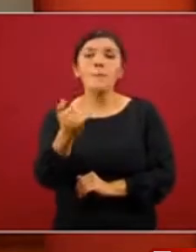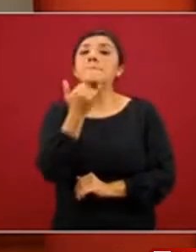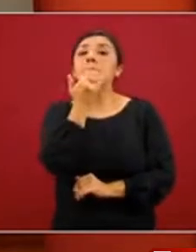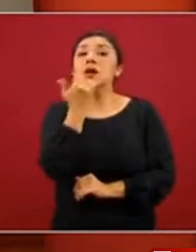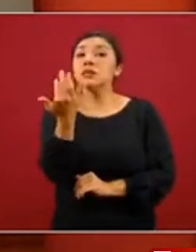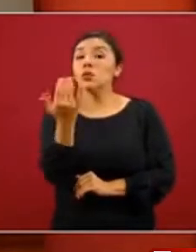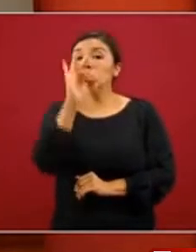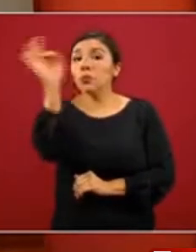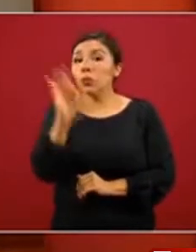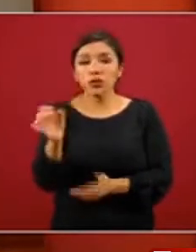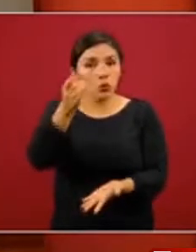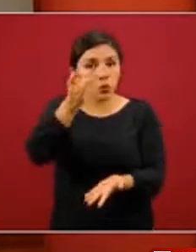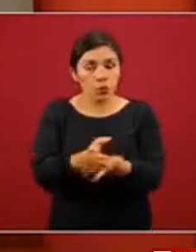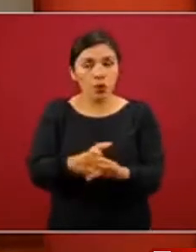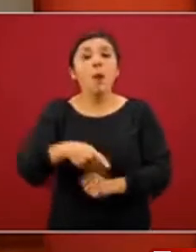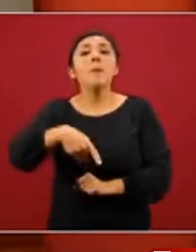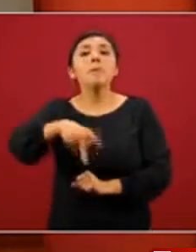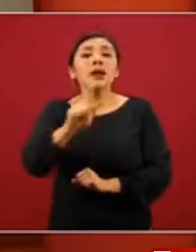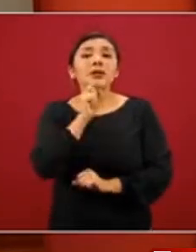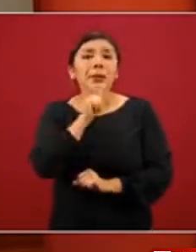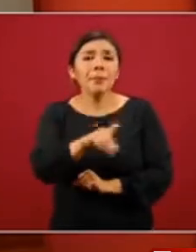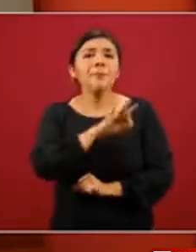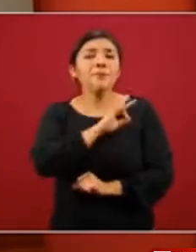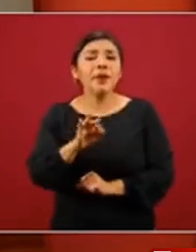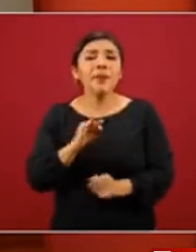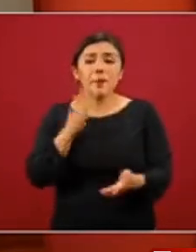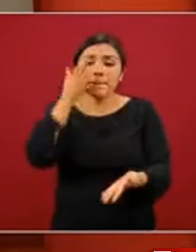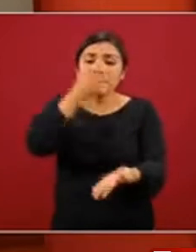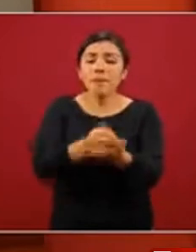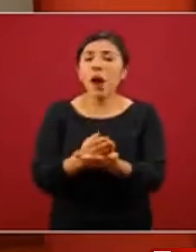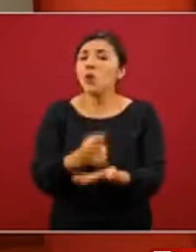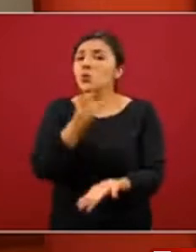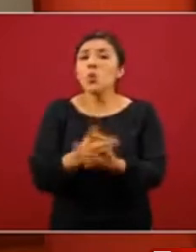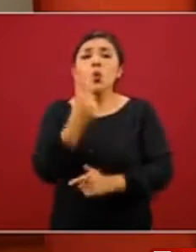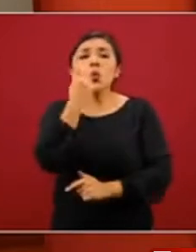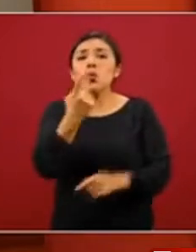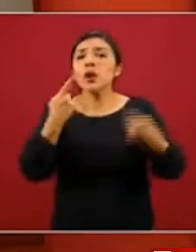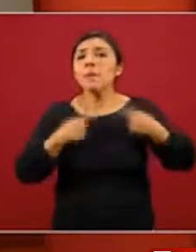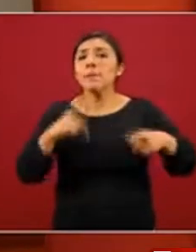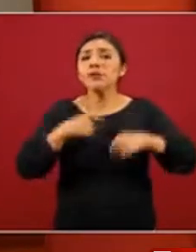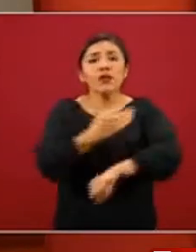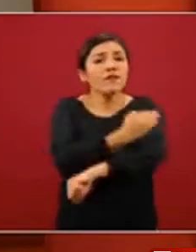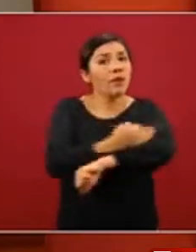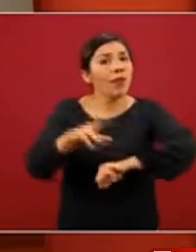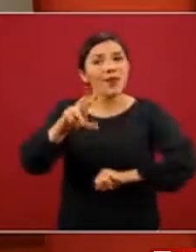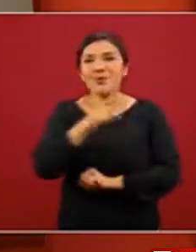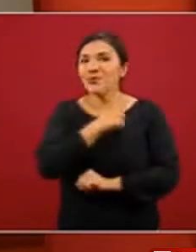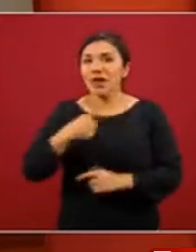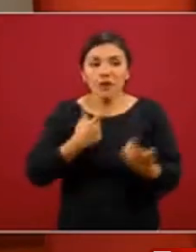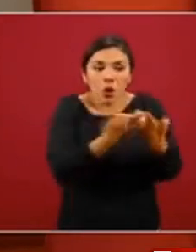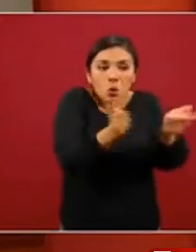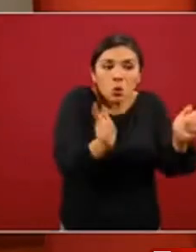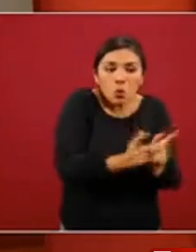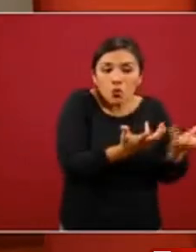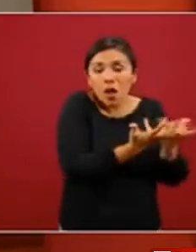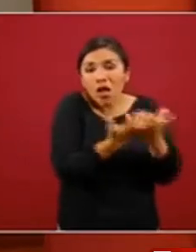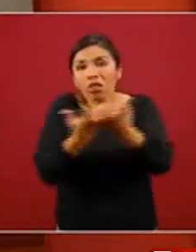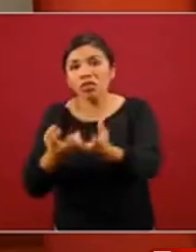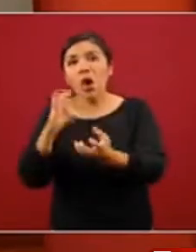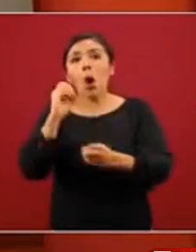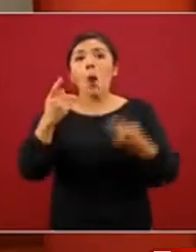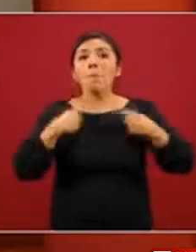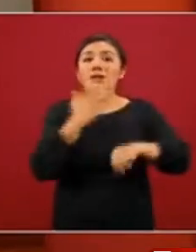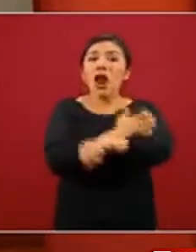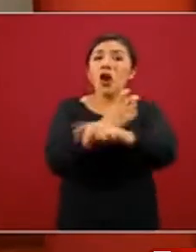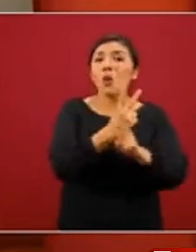50% solamente, pero además puede ir solamente una persona por familia. No deben de ir grupos o personas acompañadas